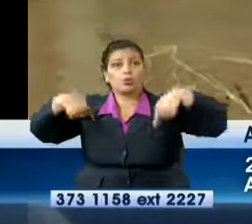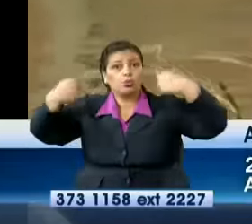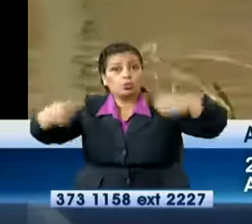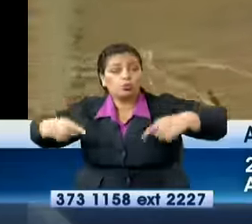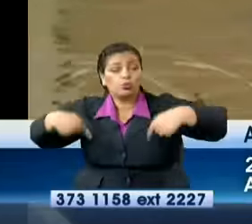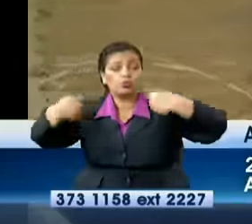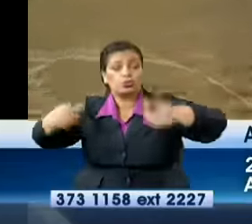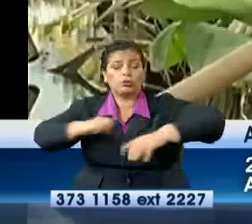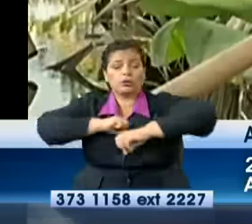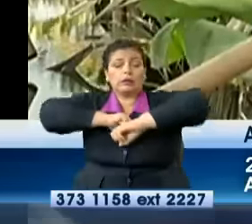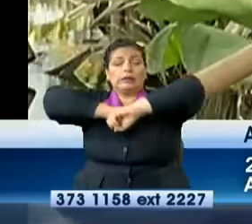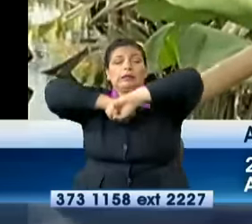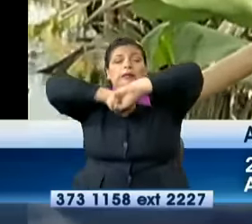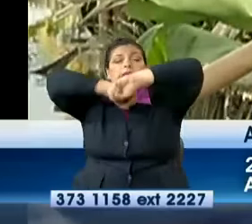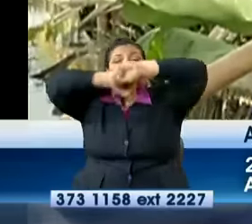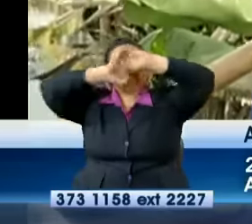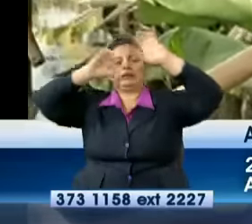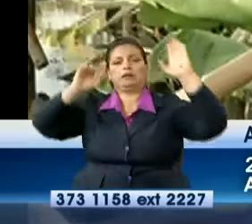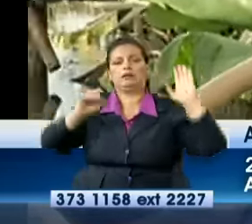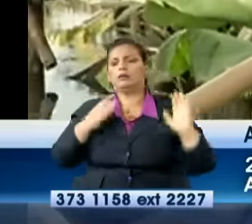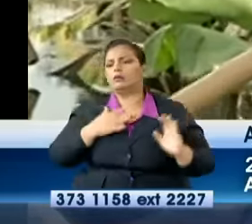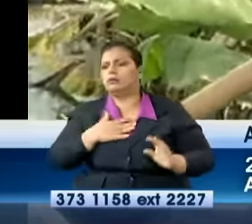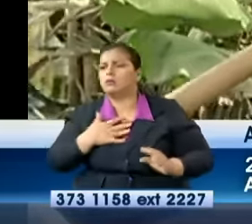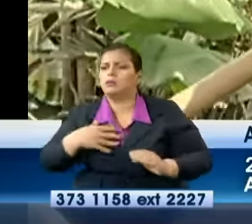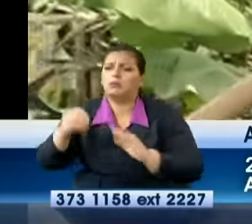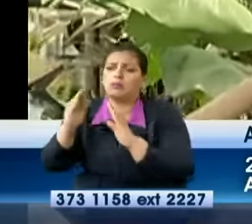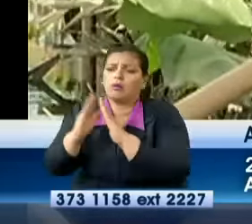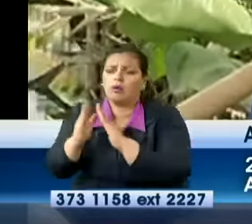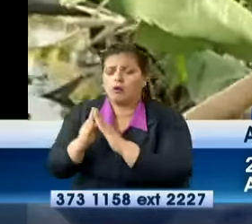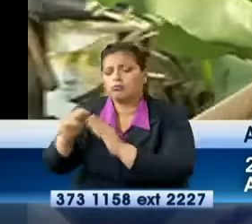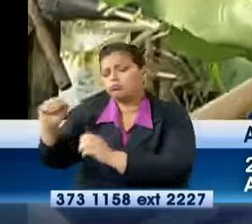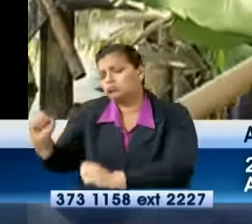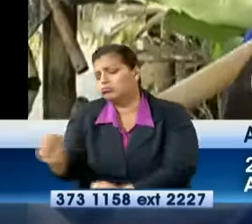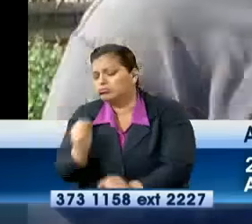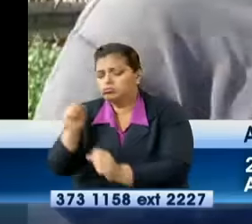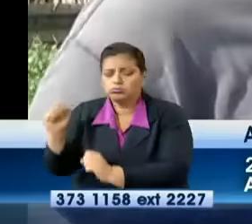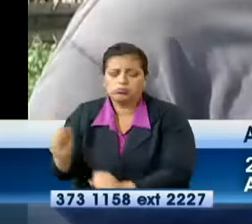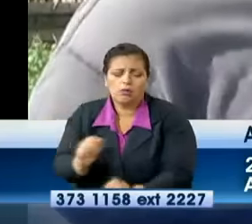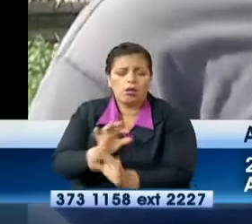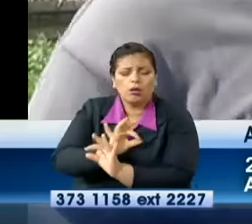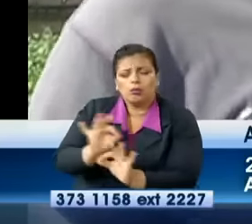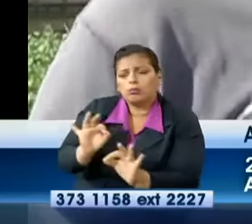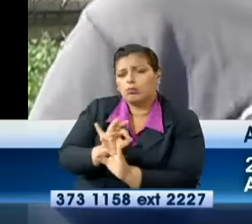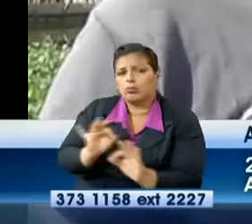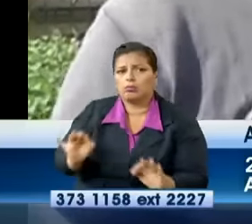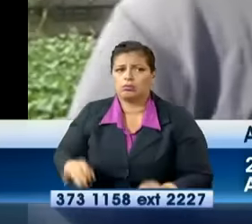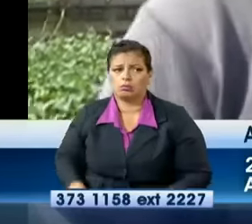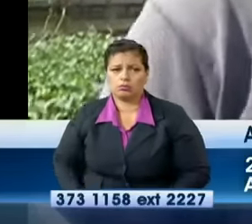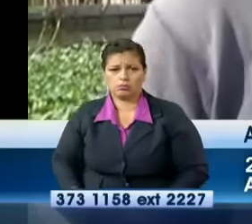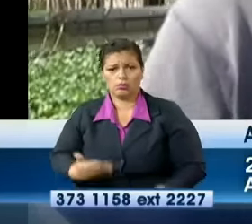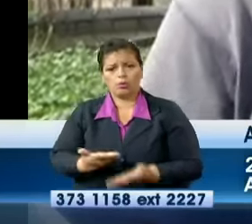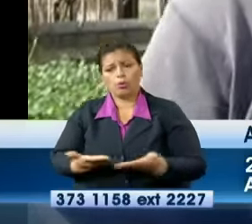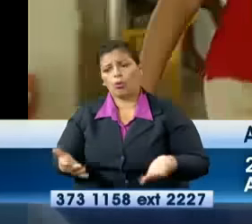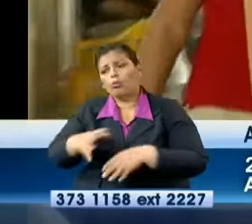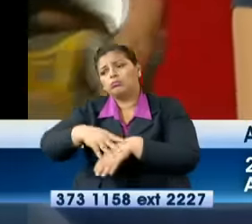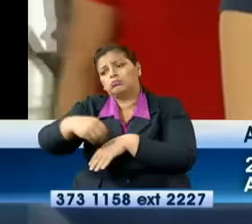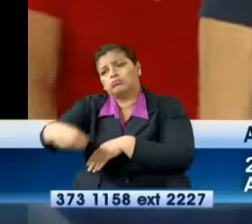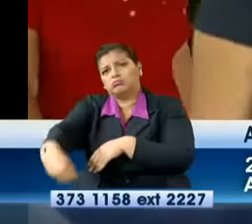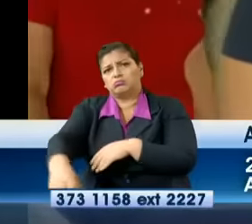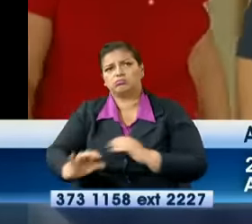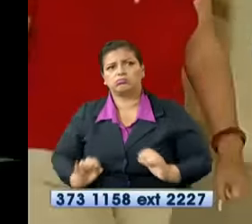se pueda rescatar. A pegarle una pequeña baldeadita, a desinfectar nuestra casa. Que las cosas queden y más vale la salud de uno.